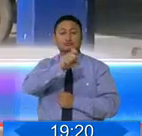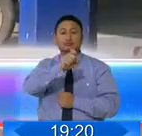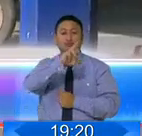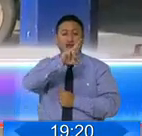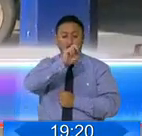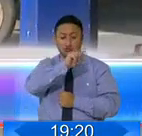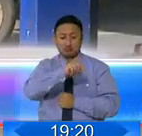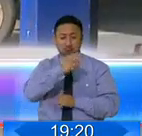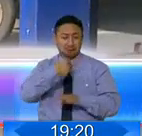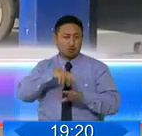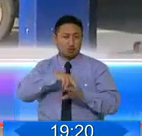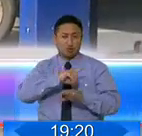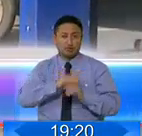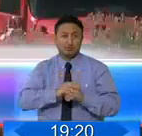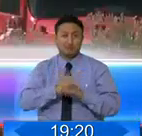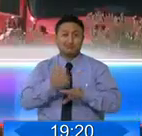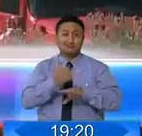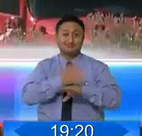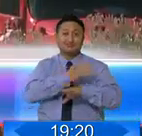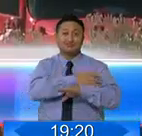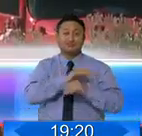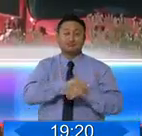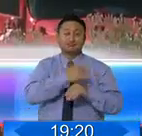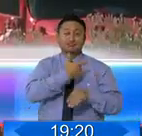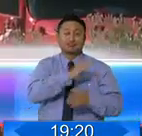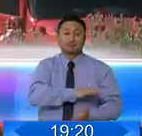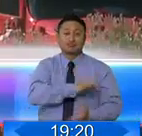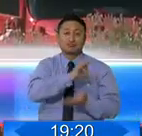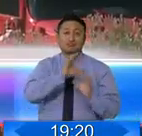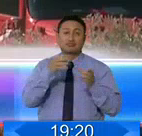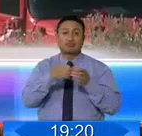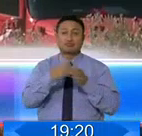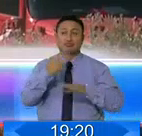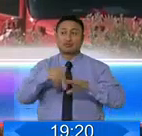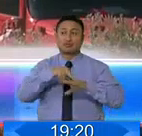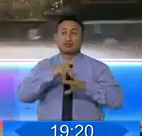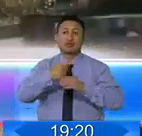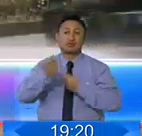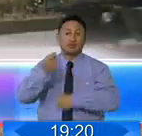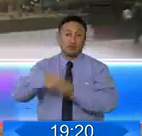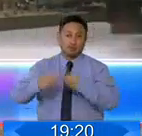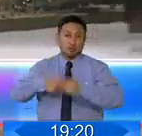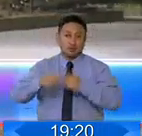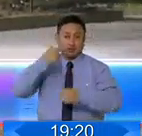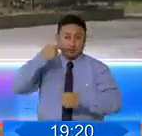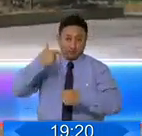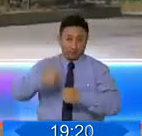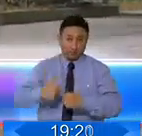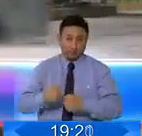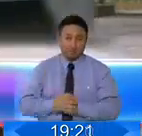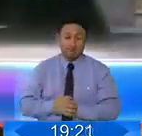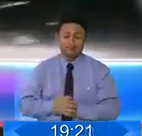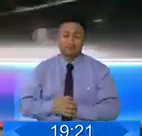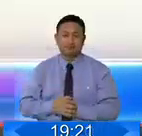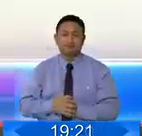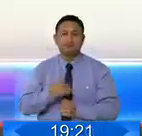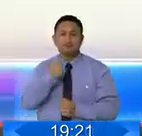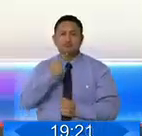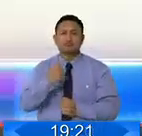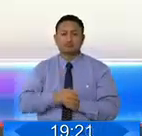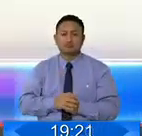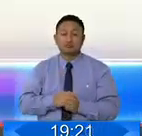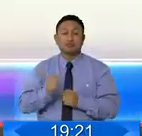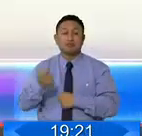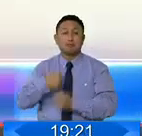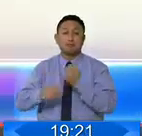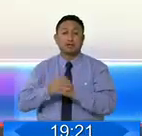normal, pese a que hace unos días los representantes de la Cámara Nacional de Distribuidores de Derivados de Petróleos del Ecuador informaron que